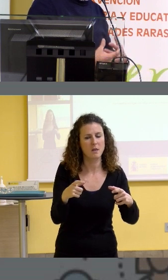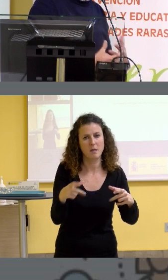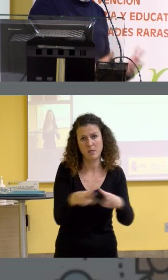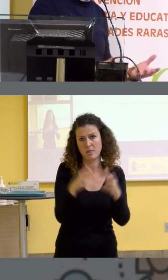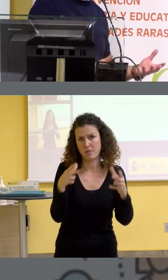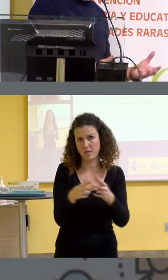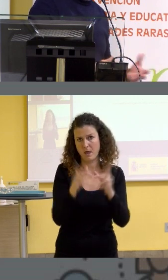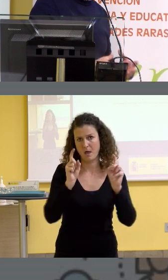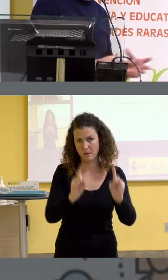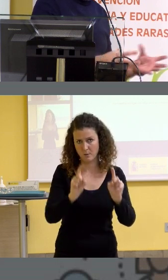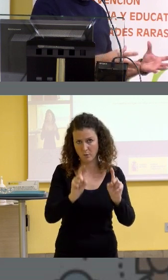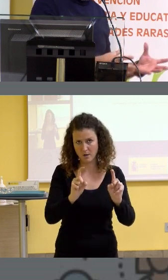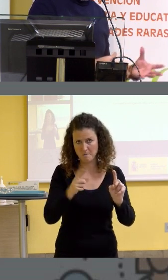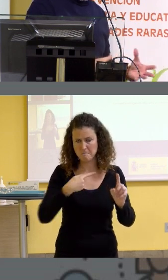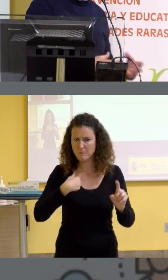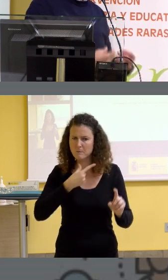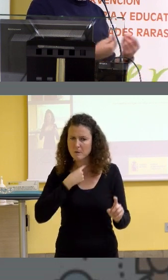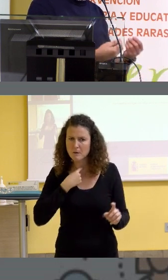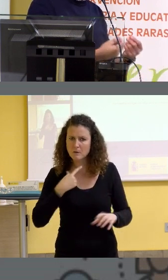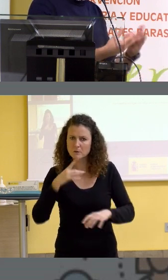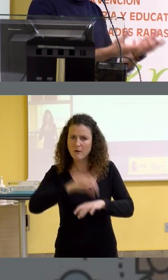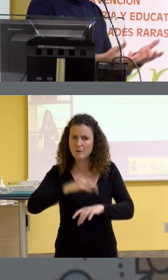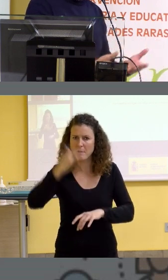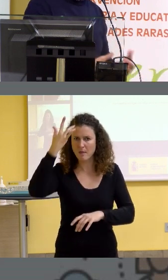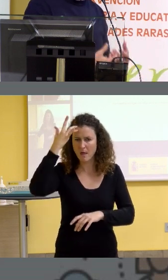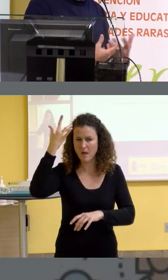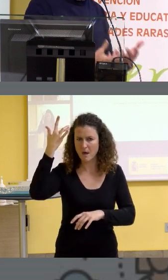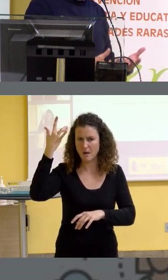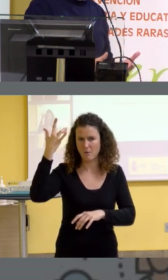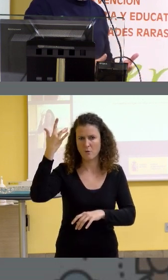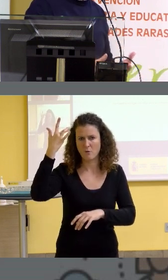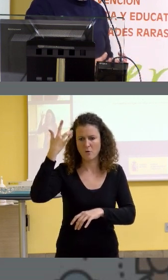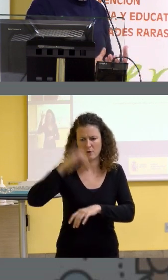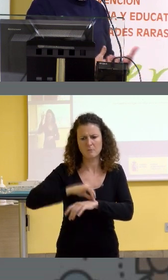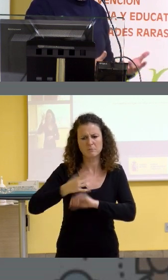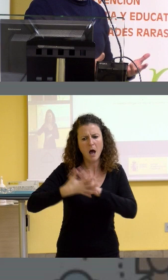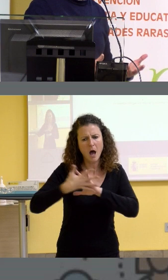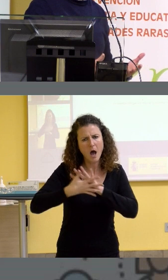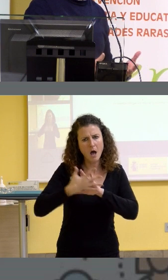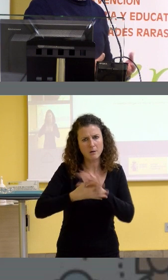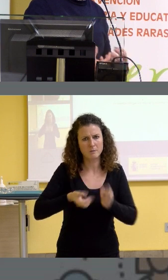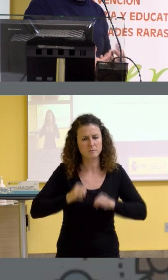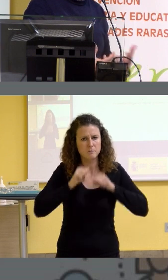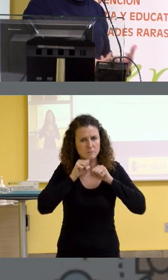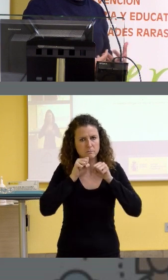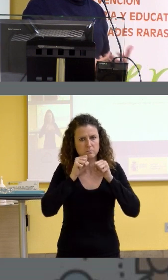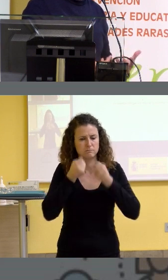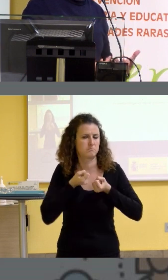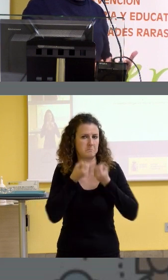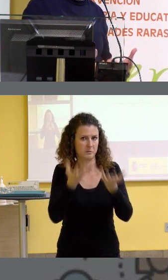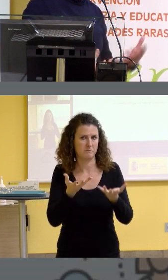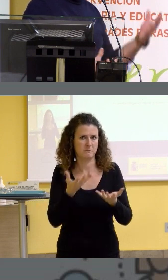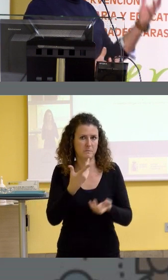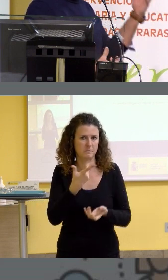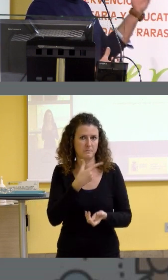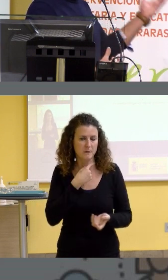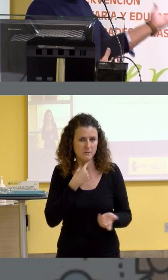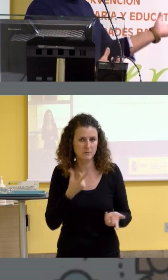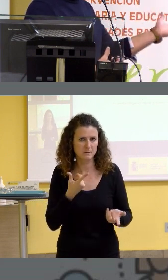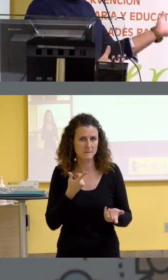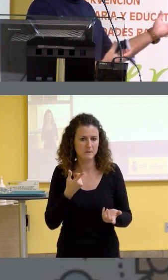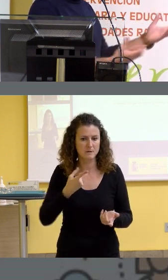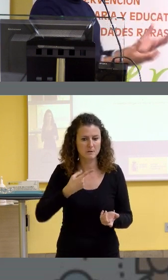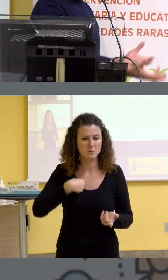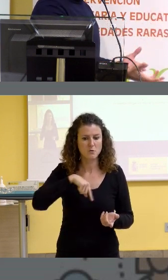mí me gusta mucho hablar de enfermedad neurológica para las personas para que lo entiendan, porque es una necesidad. Y eso es lo que nos corresponde. ¿Cómo trasladamos